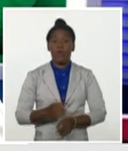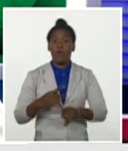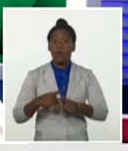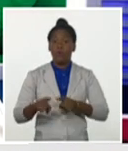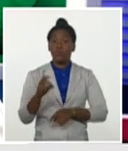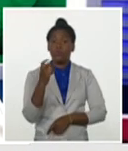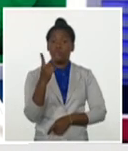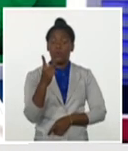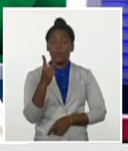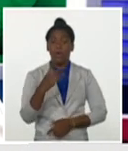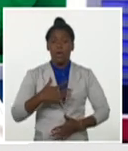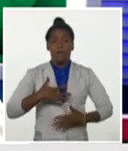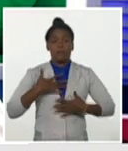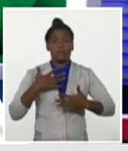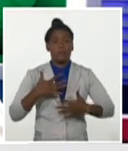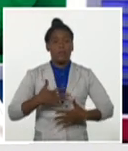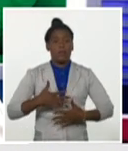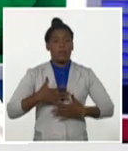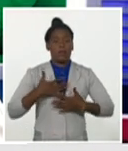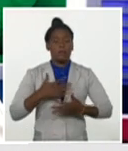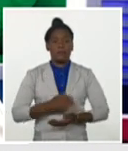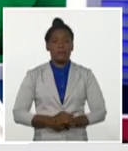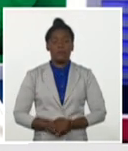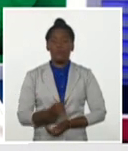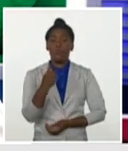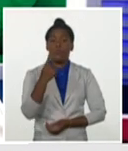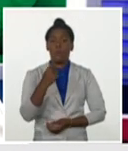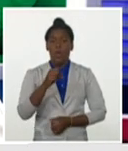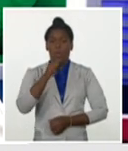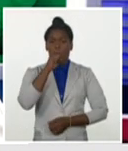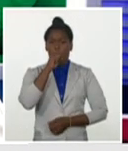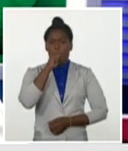de ellos, tos seca en 1 de los fallecidos,